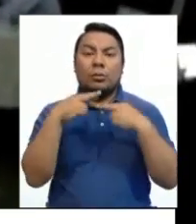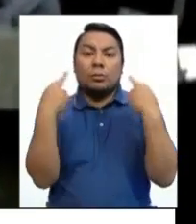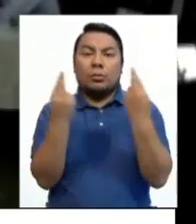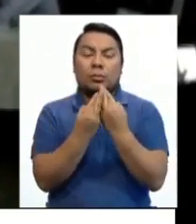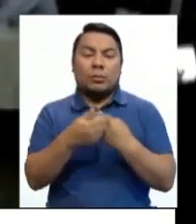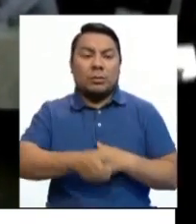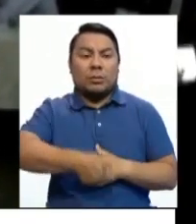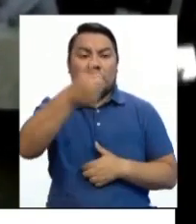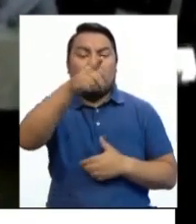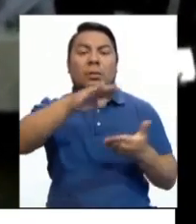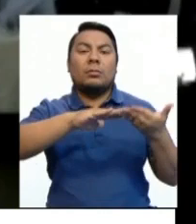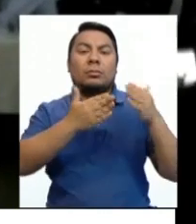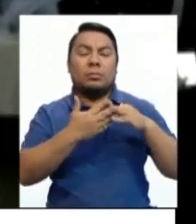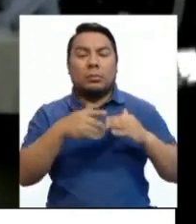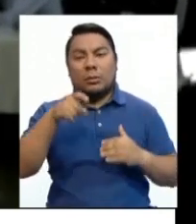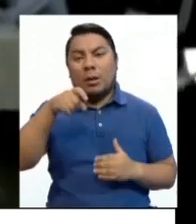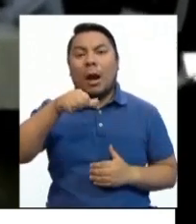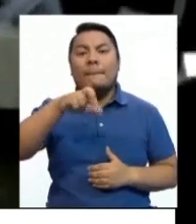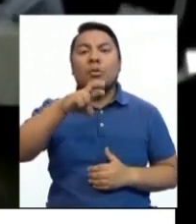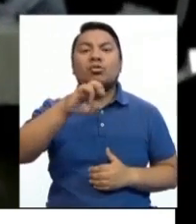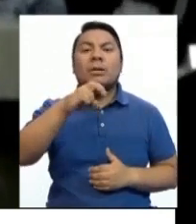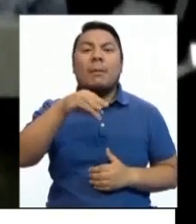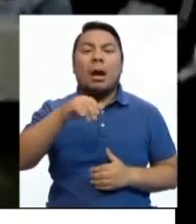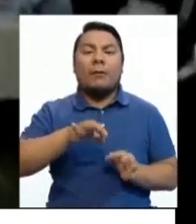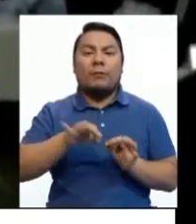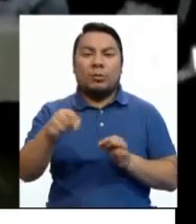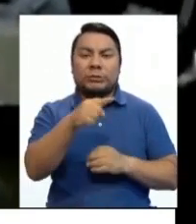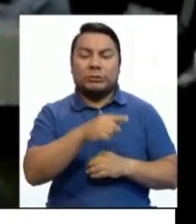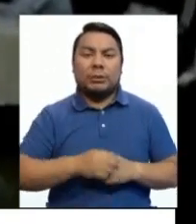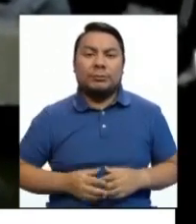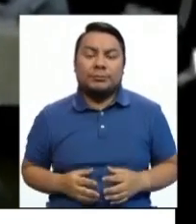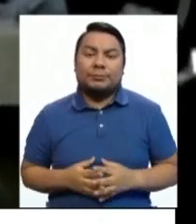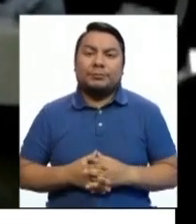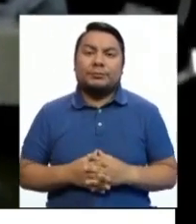con las autoridades de la región Apurímac.